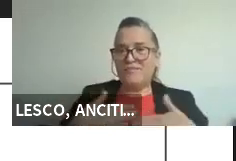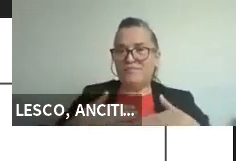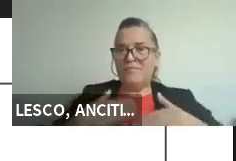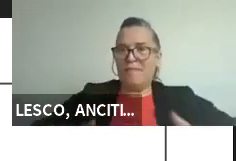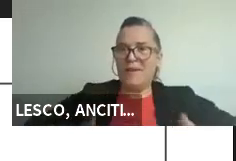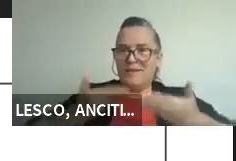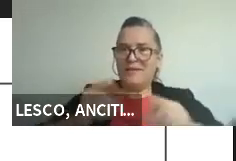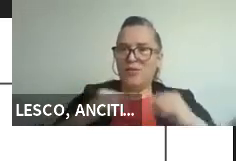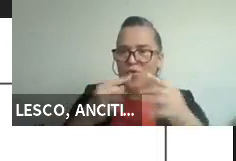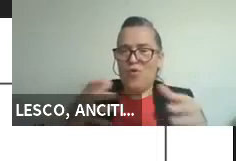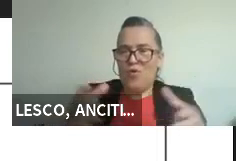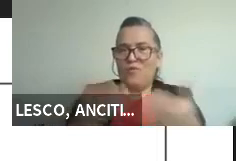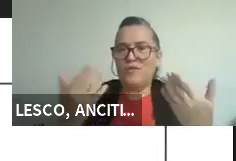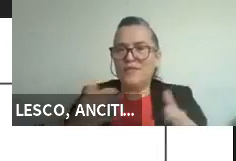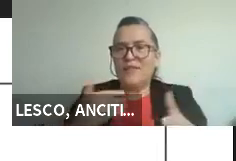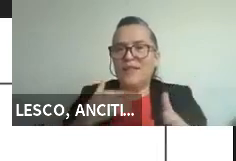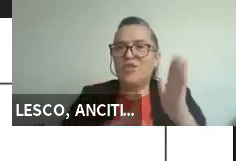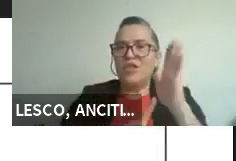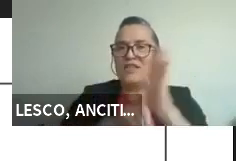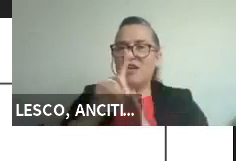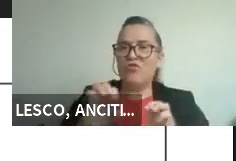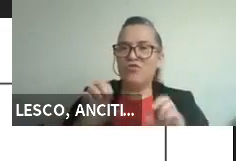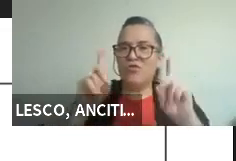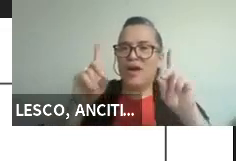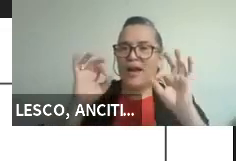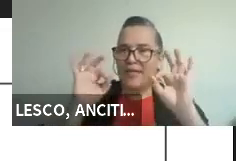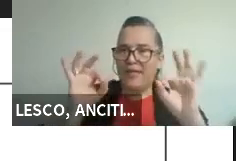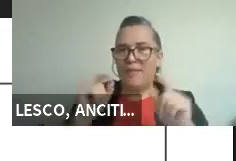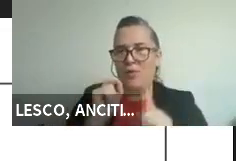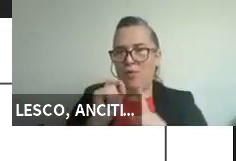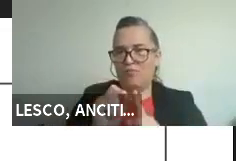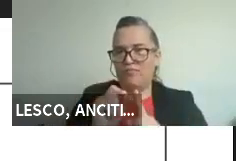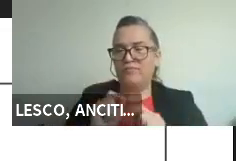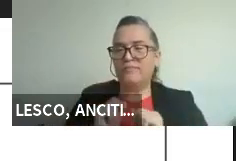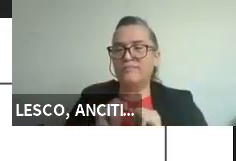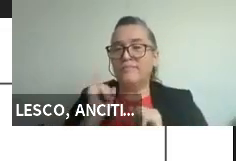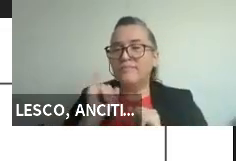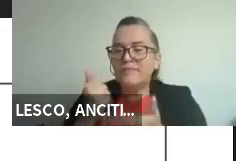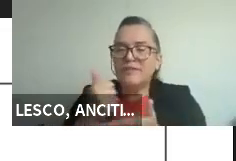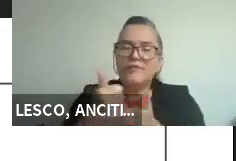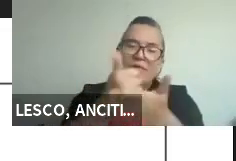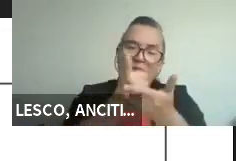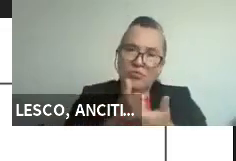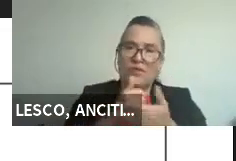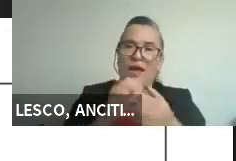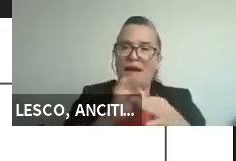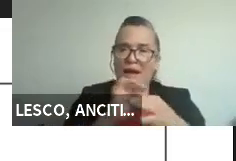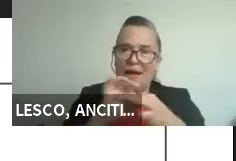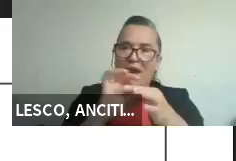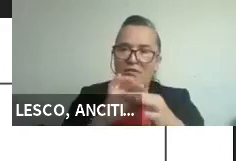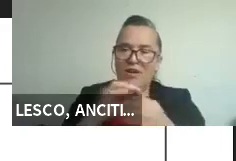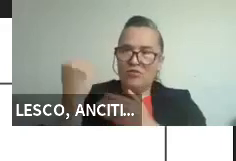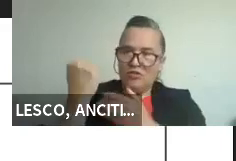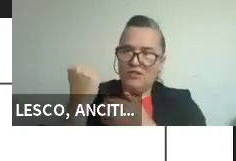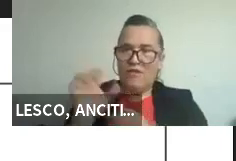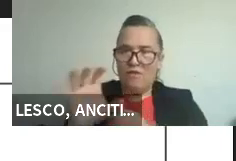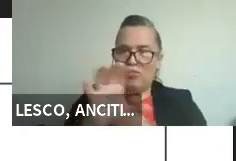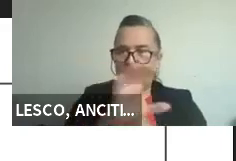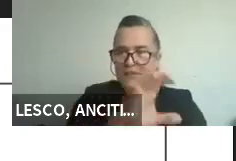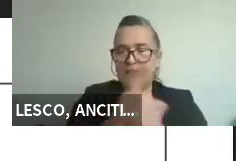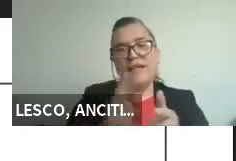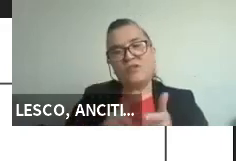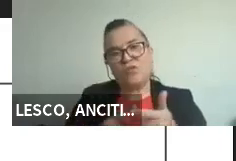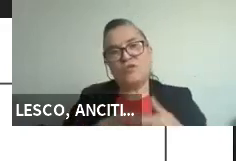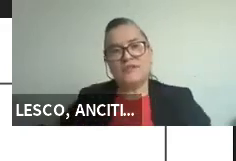grupos que ya tienen un desarrollo académico determinado y eso ayuda muchísimo que esta relación se fortalece entonces